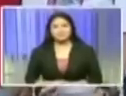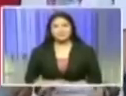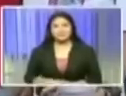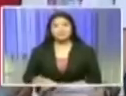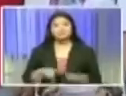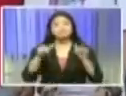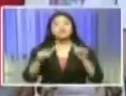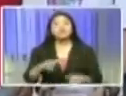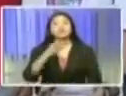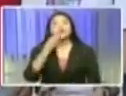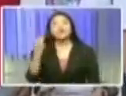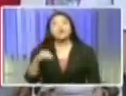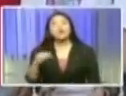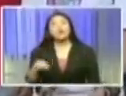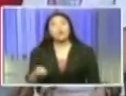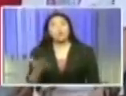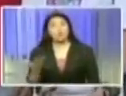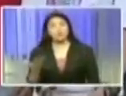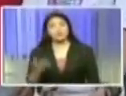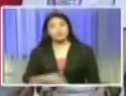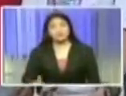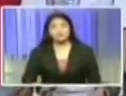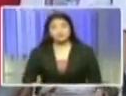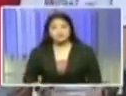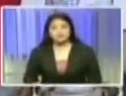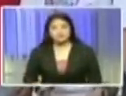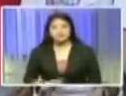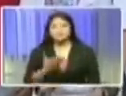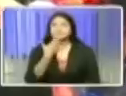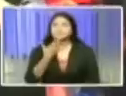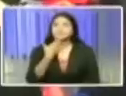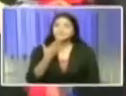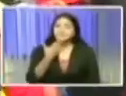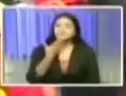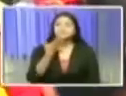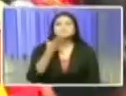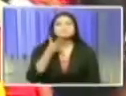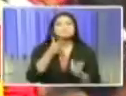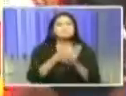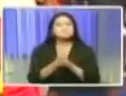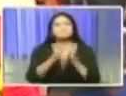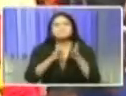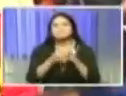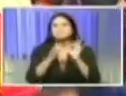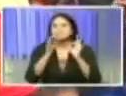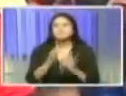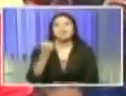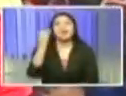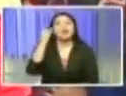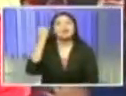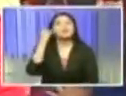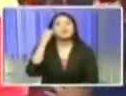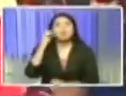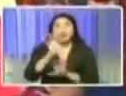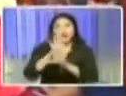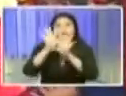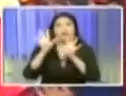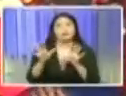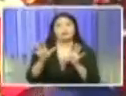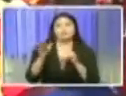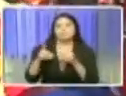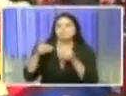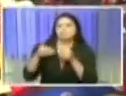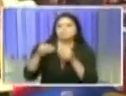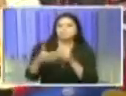Aquí están los jóvenes. Y agradezco los conceptos, las ideas que han